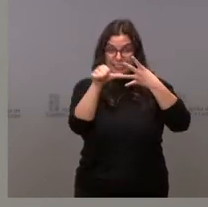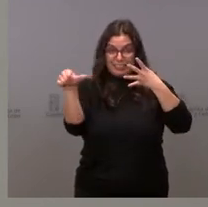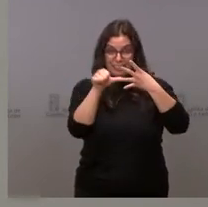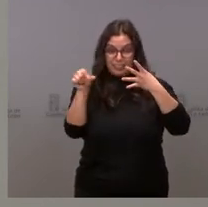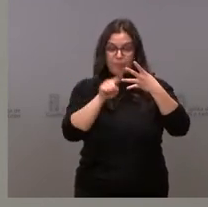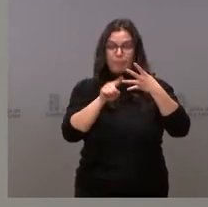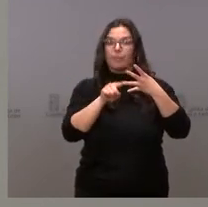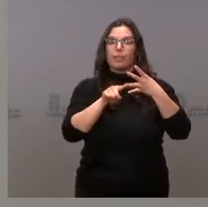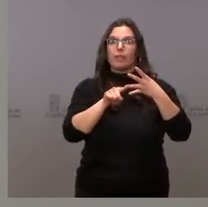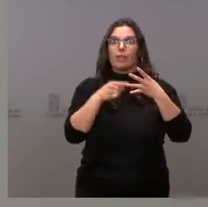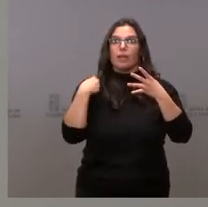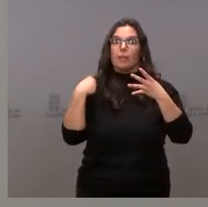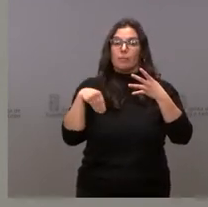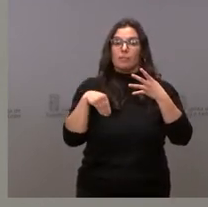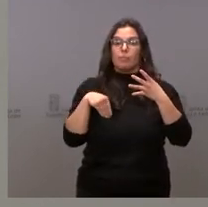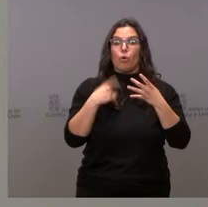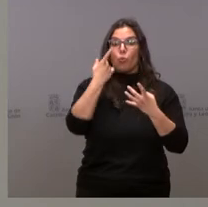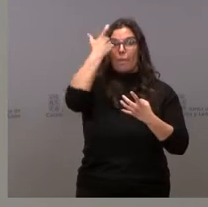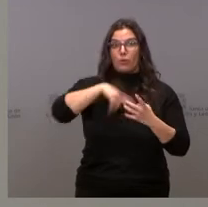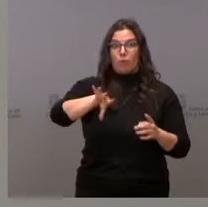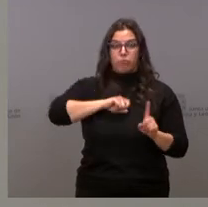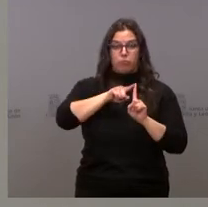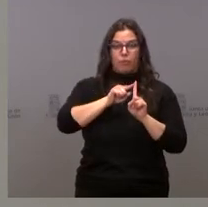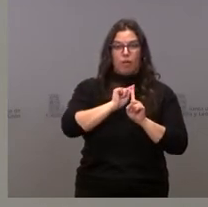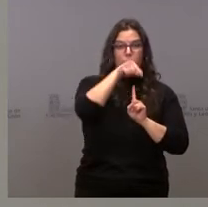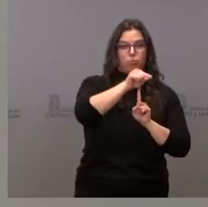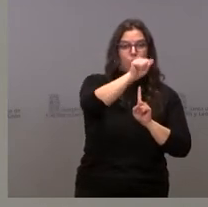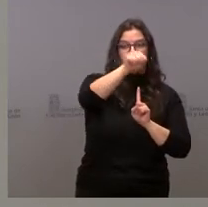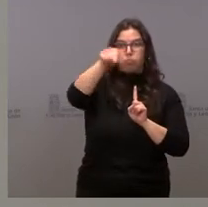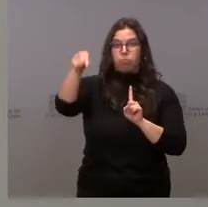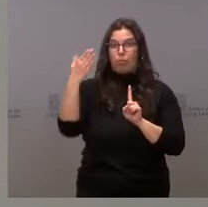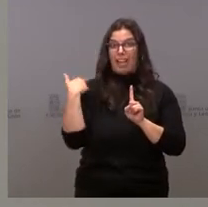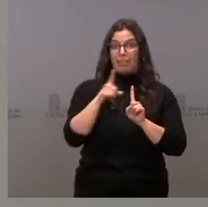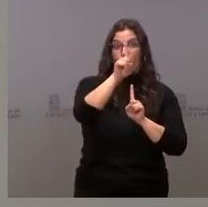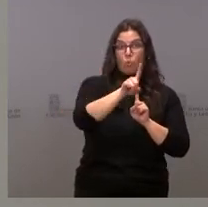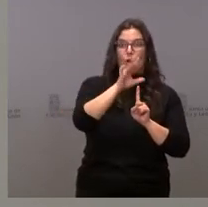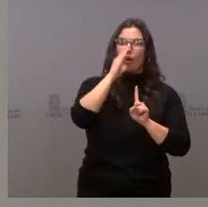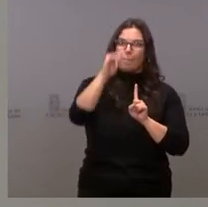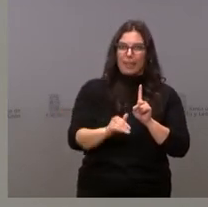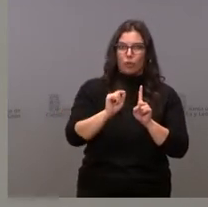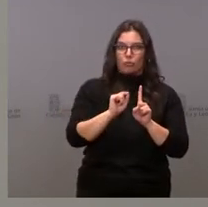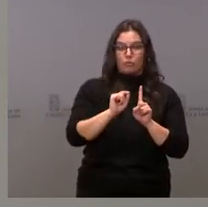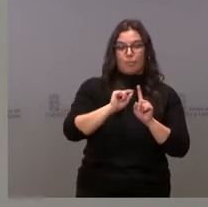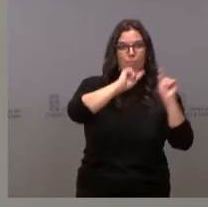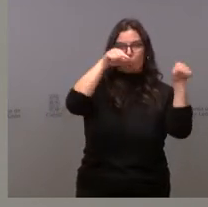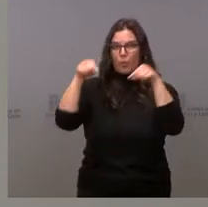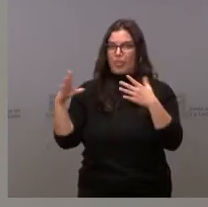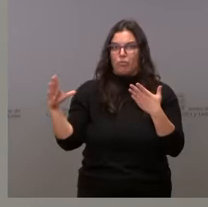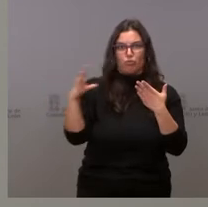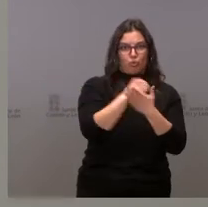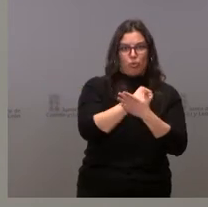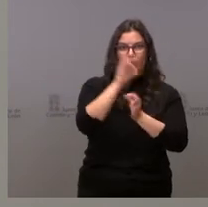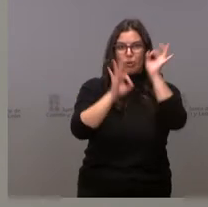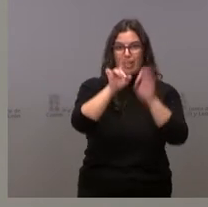reproductivo básico del virus se ha caído por debajo de 1 todas las provincias lo que nos hace pensar que probablemente ya hayamos alcanzado